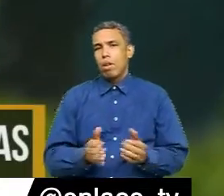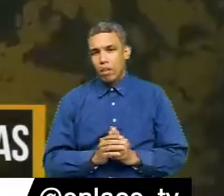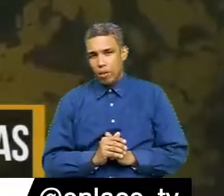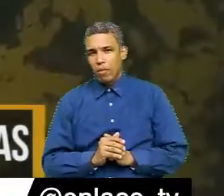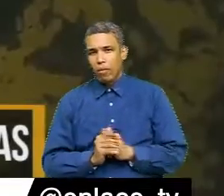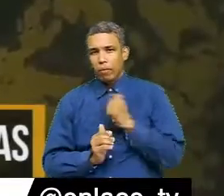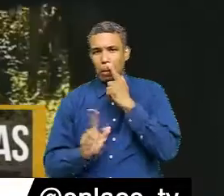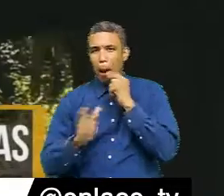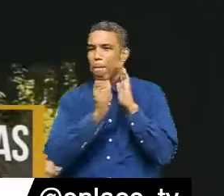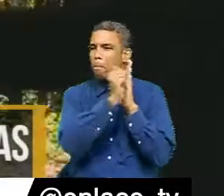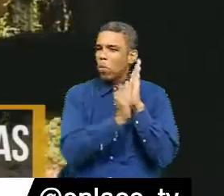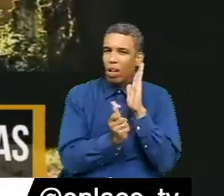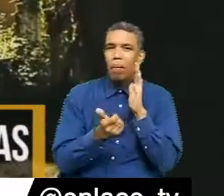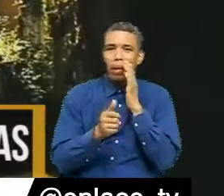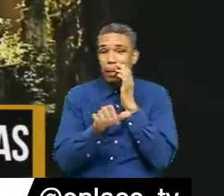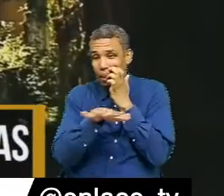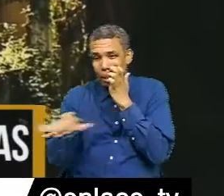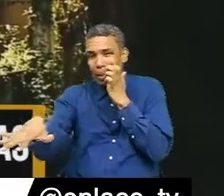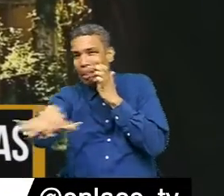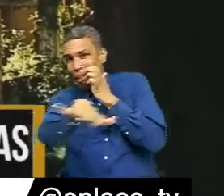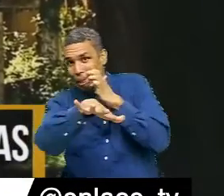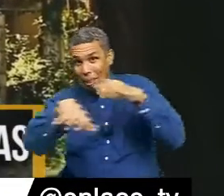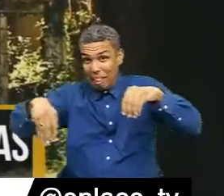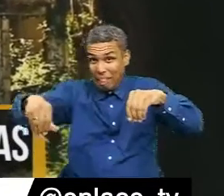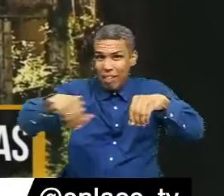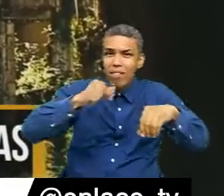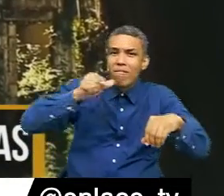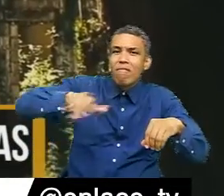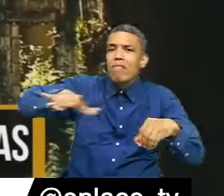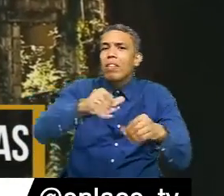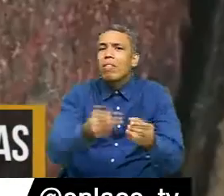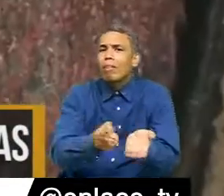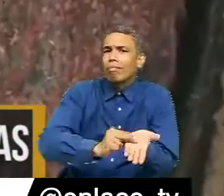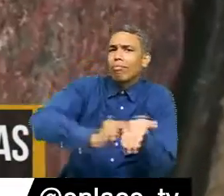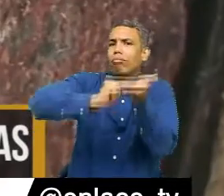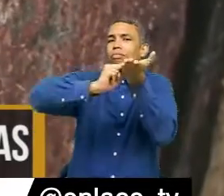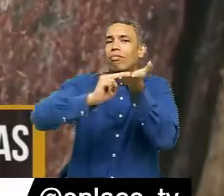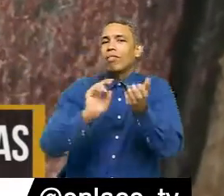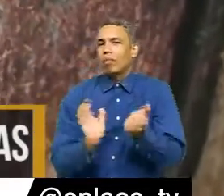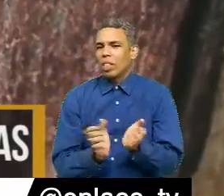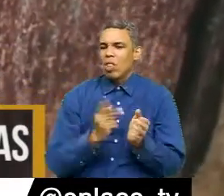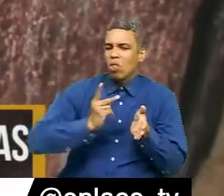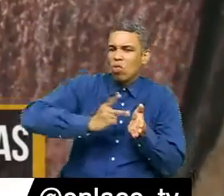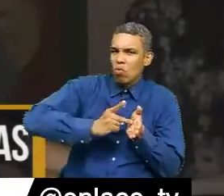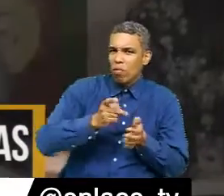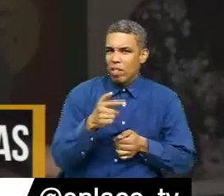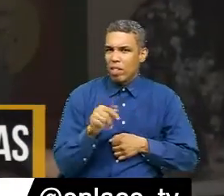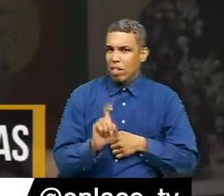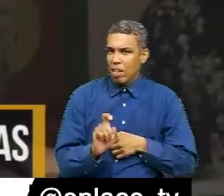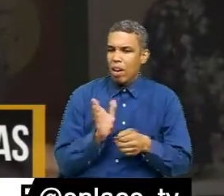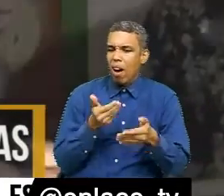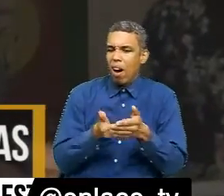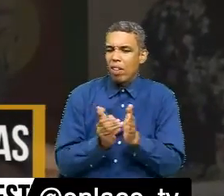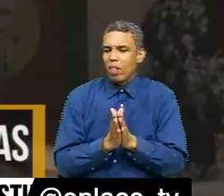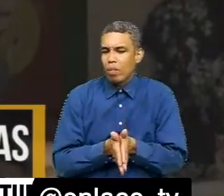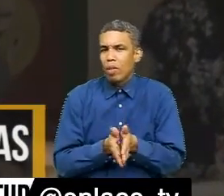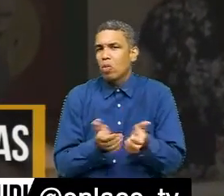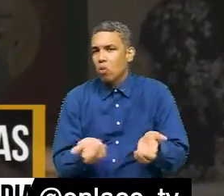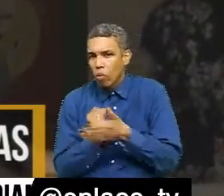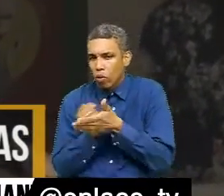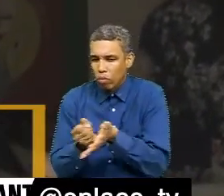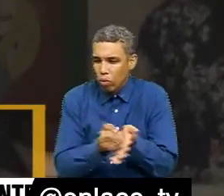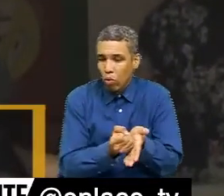implementación del programa en Santander, los resultados y retos de lo que queda del 2016 y el próximo 2017. En Magdalena Medio nos ha ido bien,